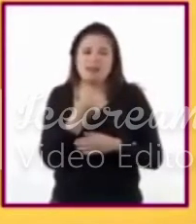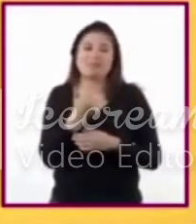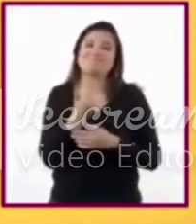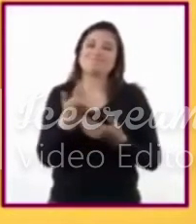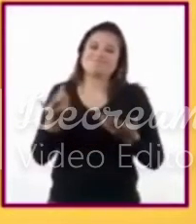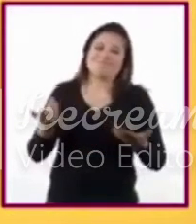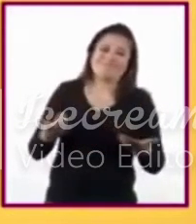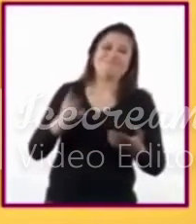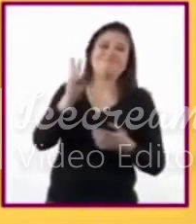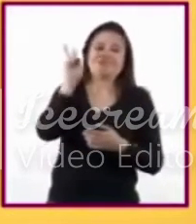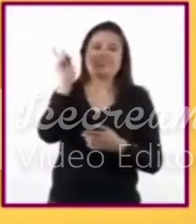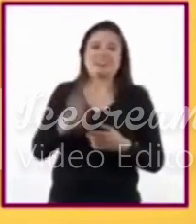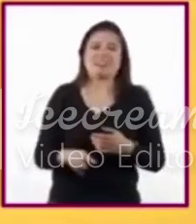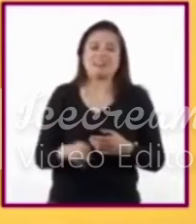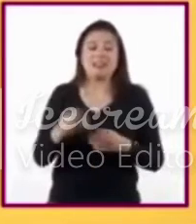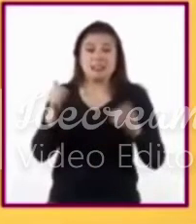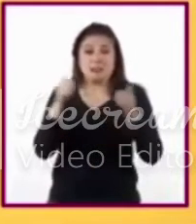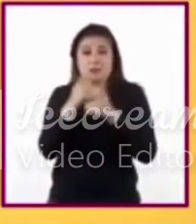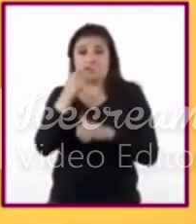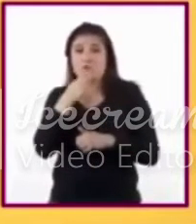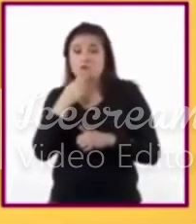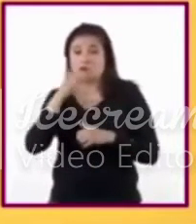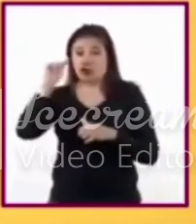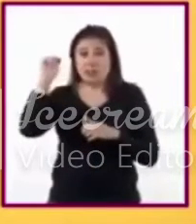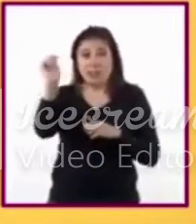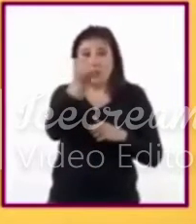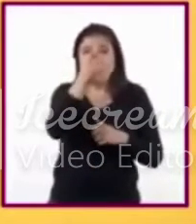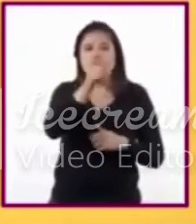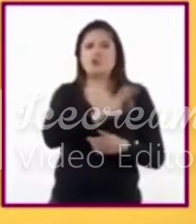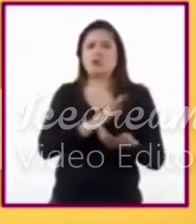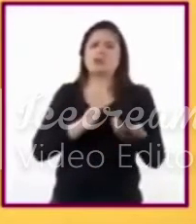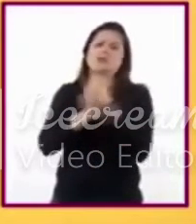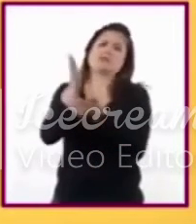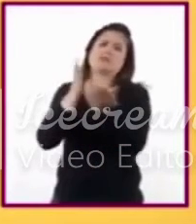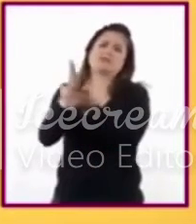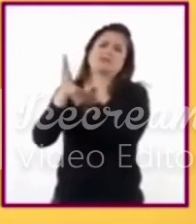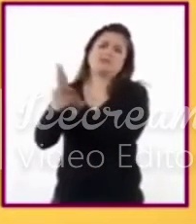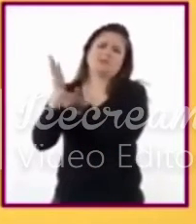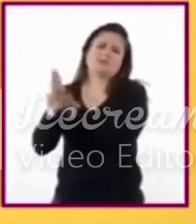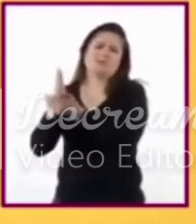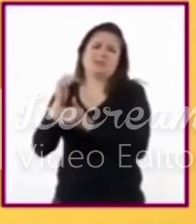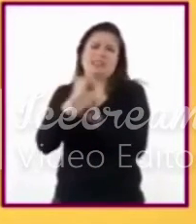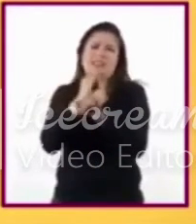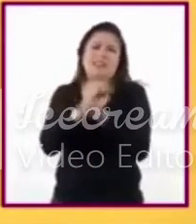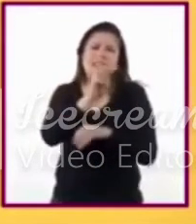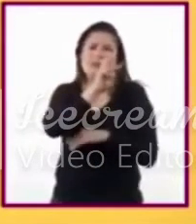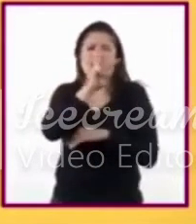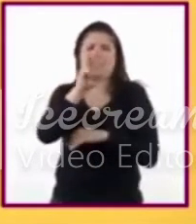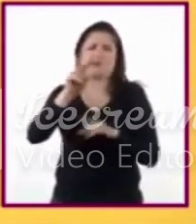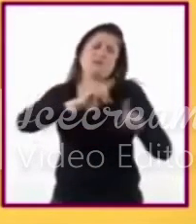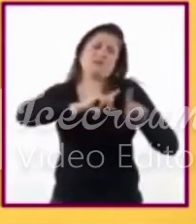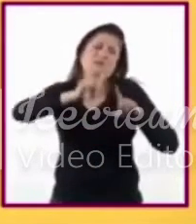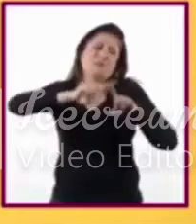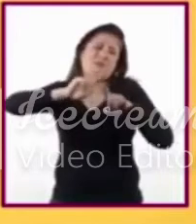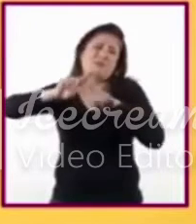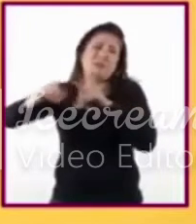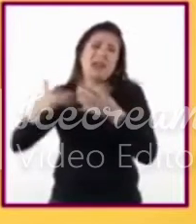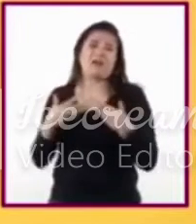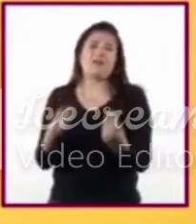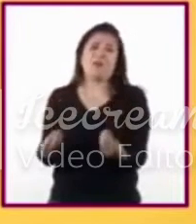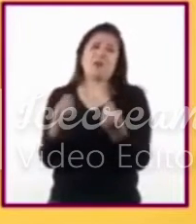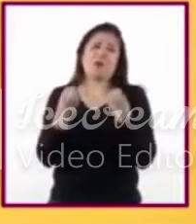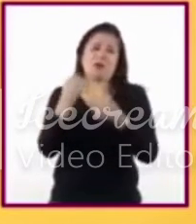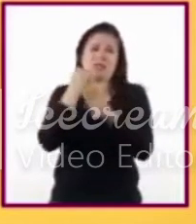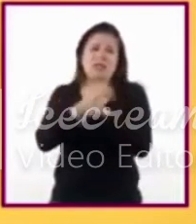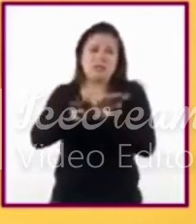verdad, particularmente con el uso de la tecnología, tienen acceso a una gran cantidad de páginas electrónicas que contienen información,